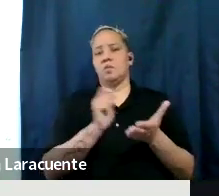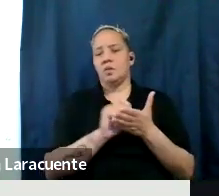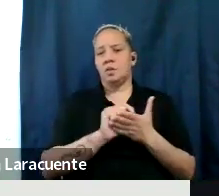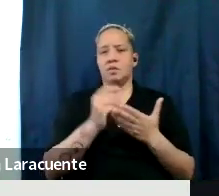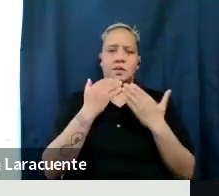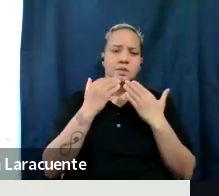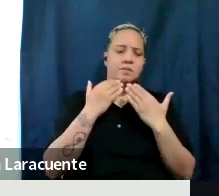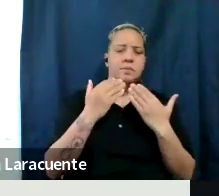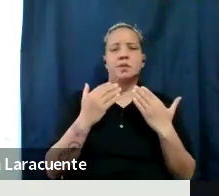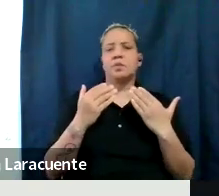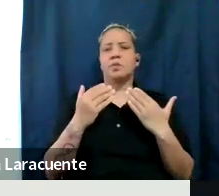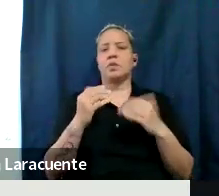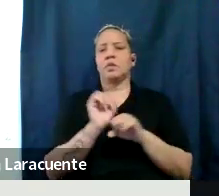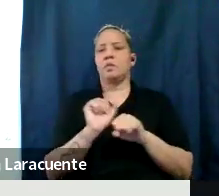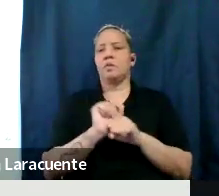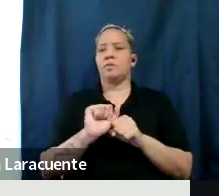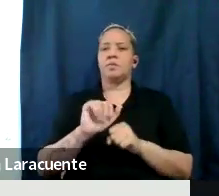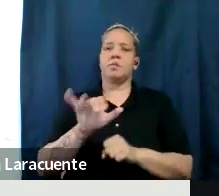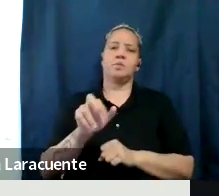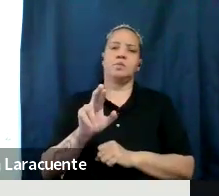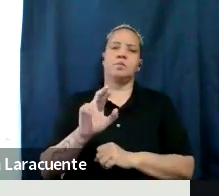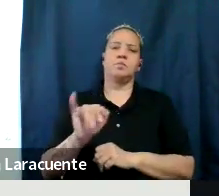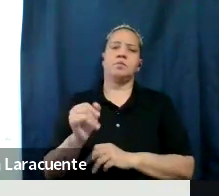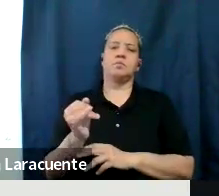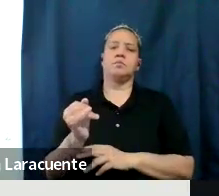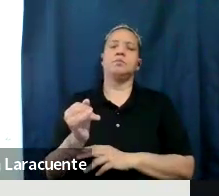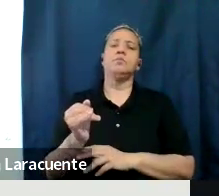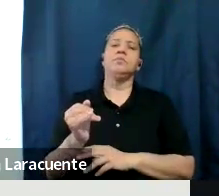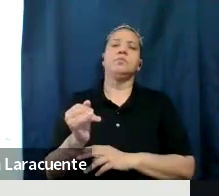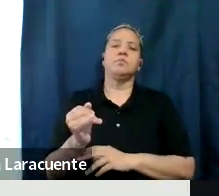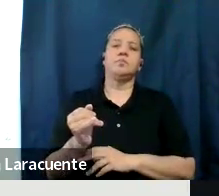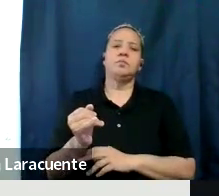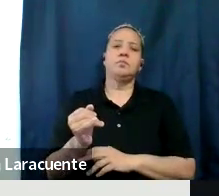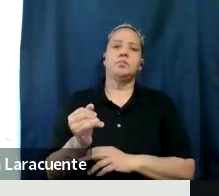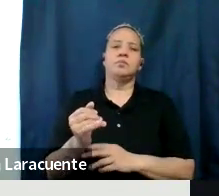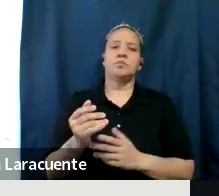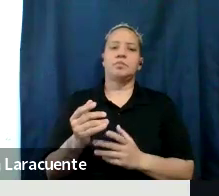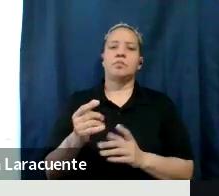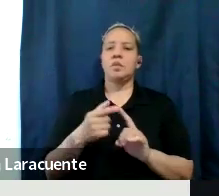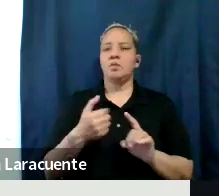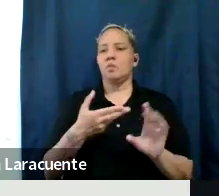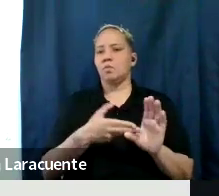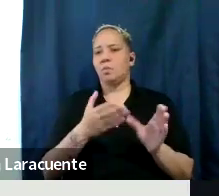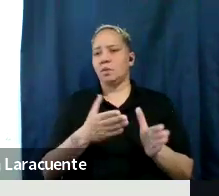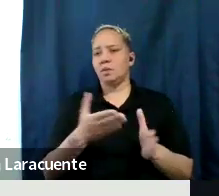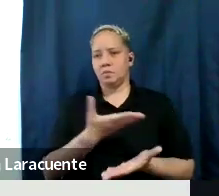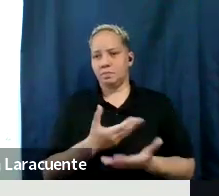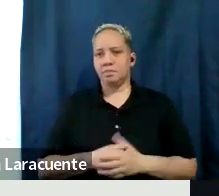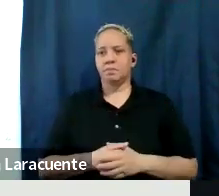encumbramiento de la obra de Juan Ramón Jiménez por parte de, bueno, de estos participantes en el número, ¿no?